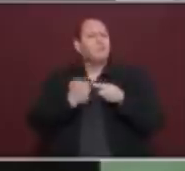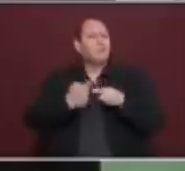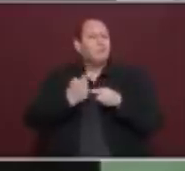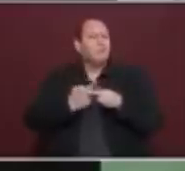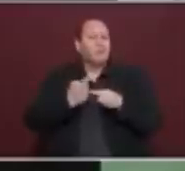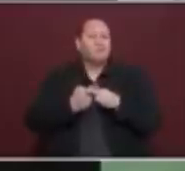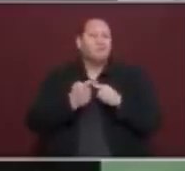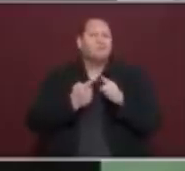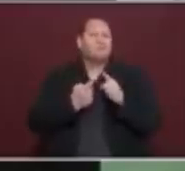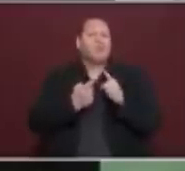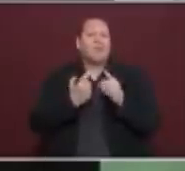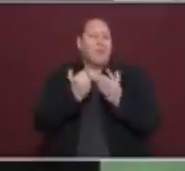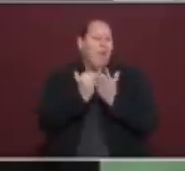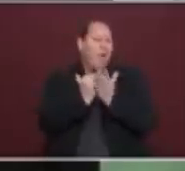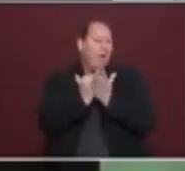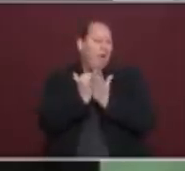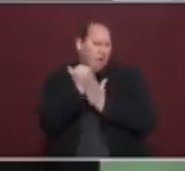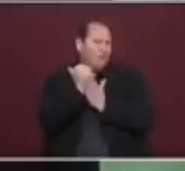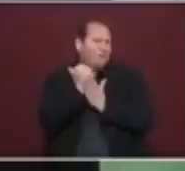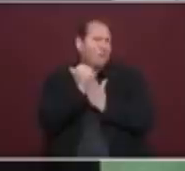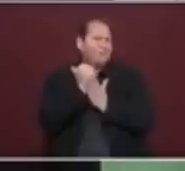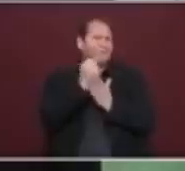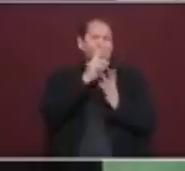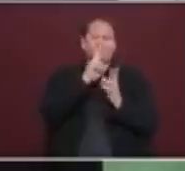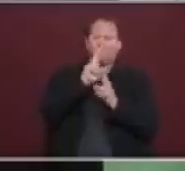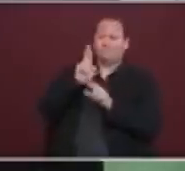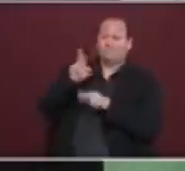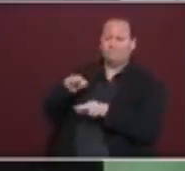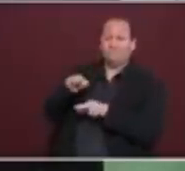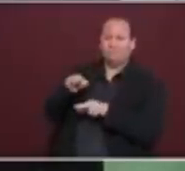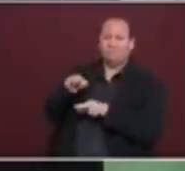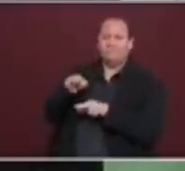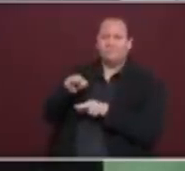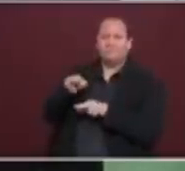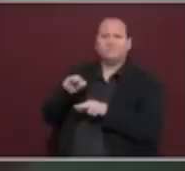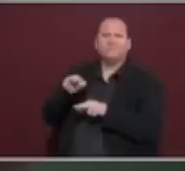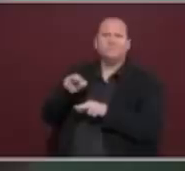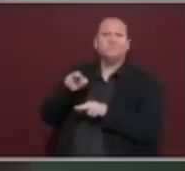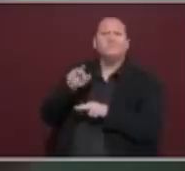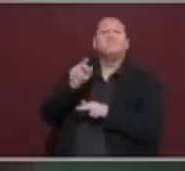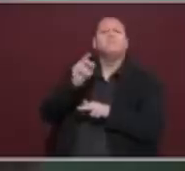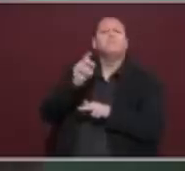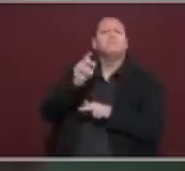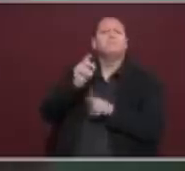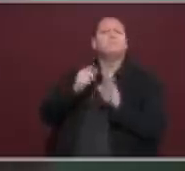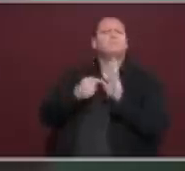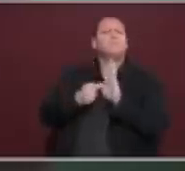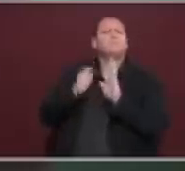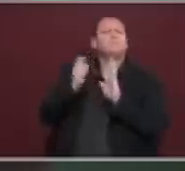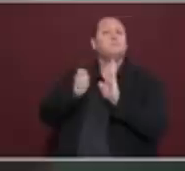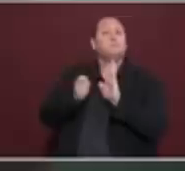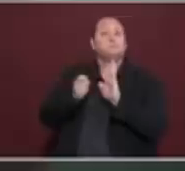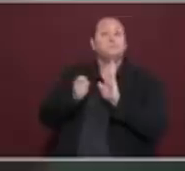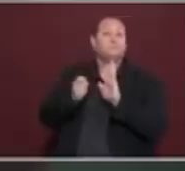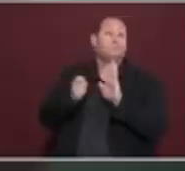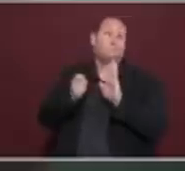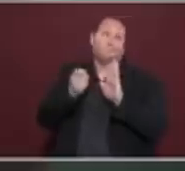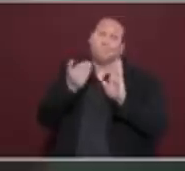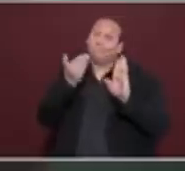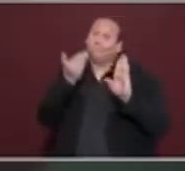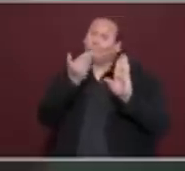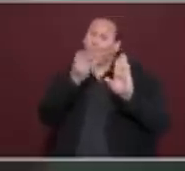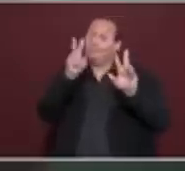exagero mucho lo cual demuestra también de que ahí está el tema